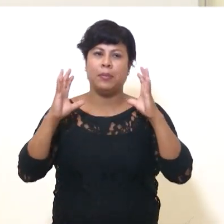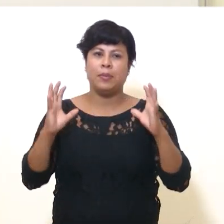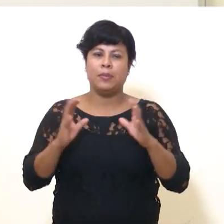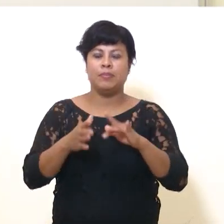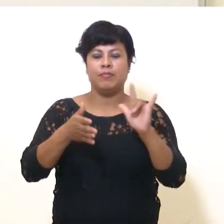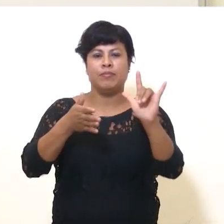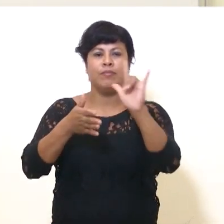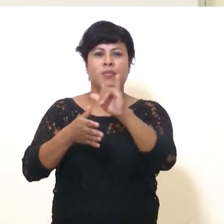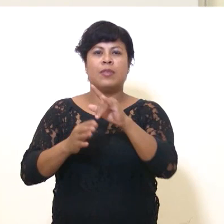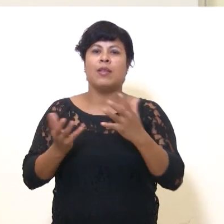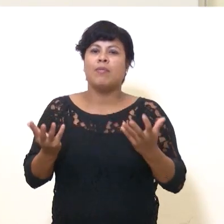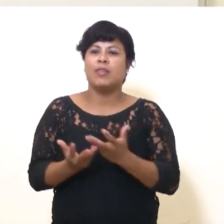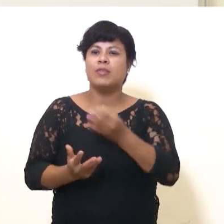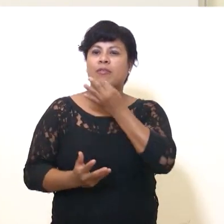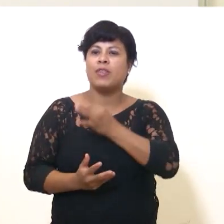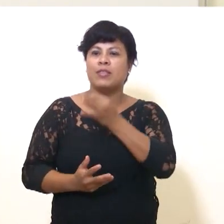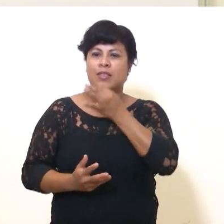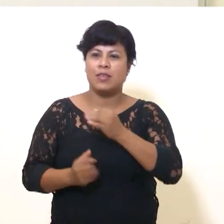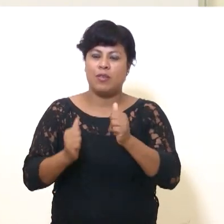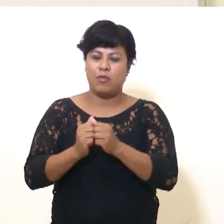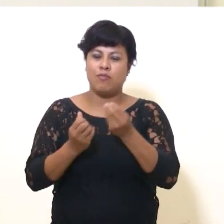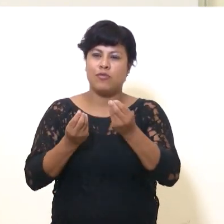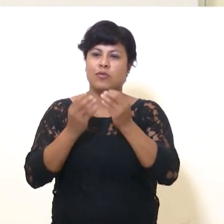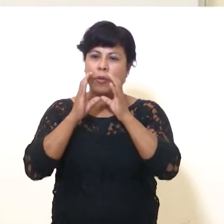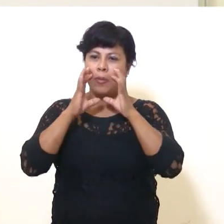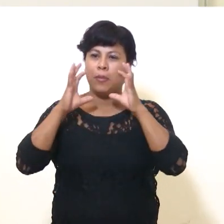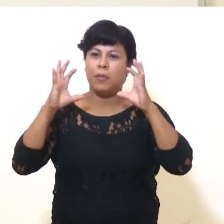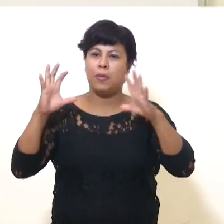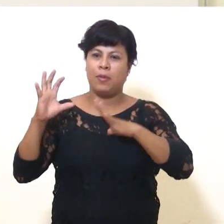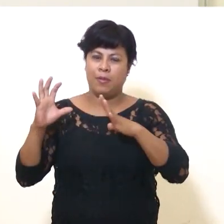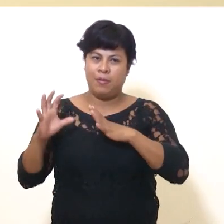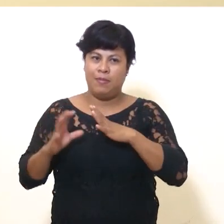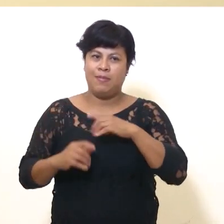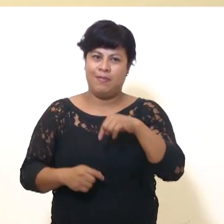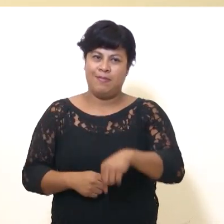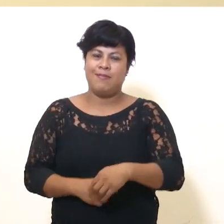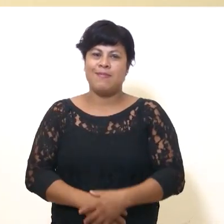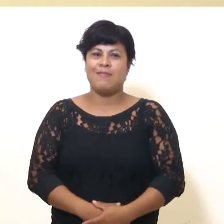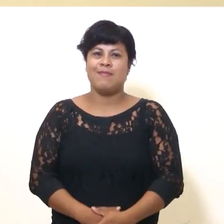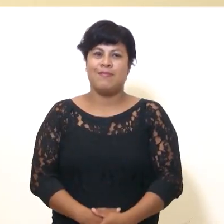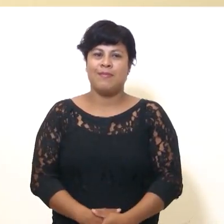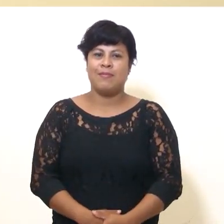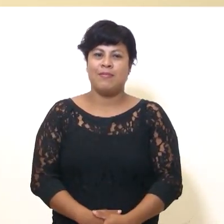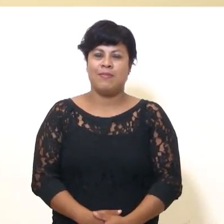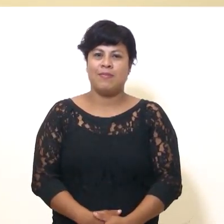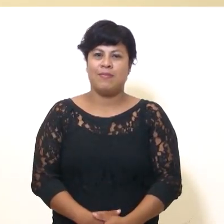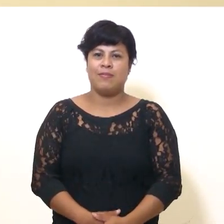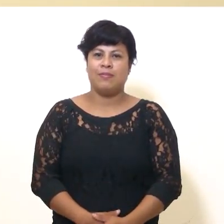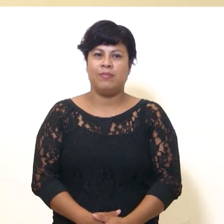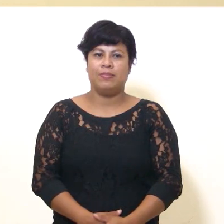más globos. Creo que vamos a hacer una fiesta de tantos globos que tengo por acá.